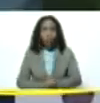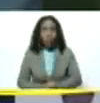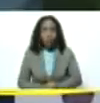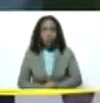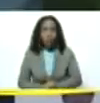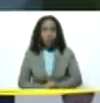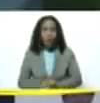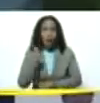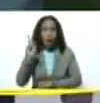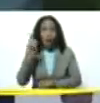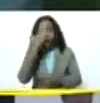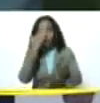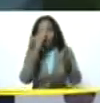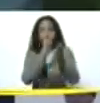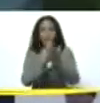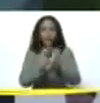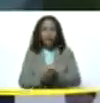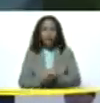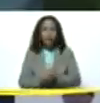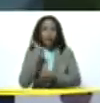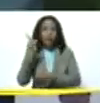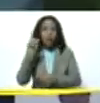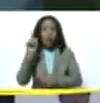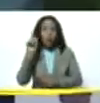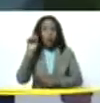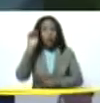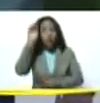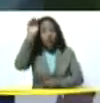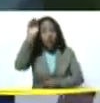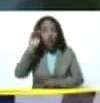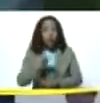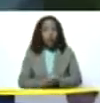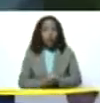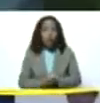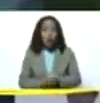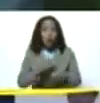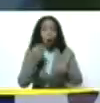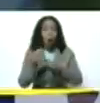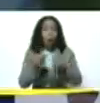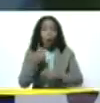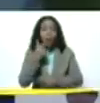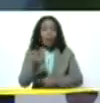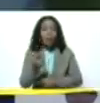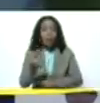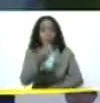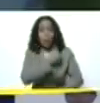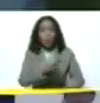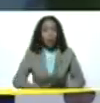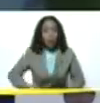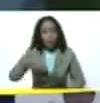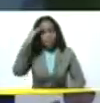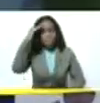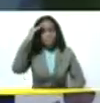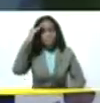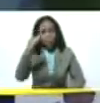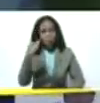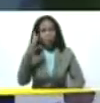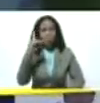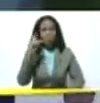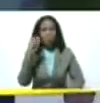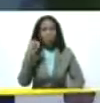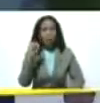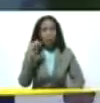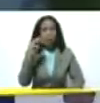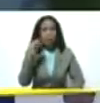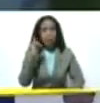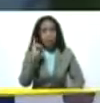Está al frente de los destinos, de lo que ha dicho el presidente comandante Daniel Ortega,